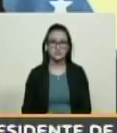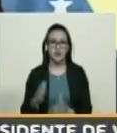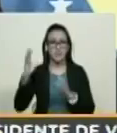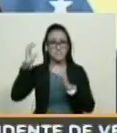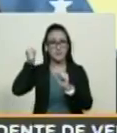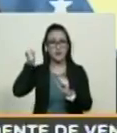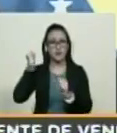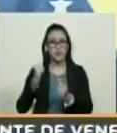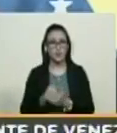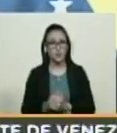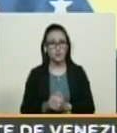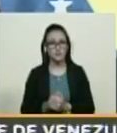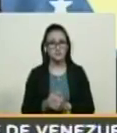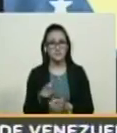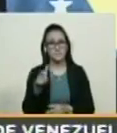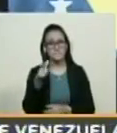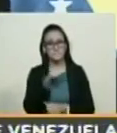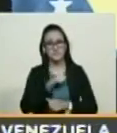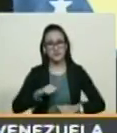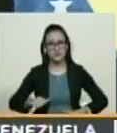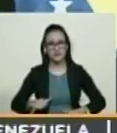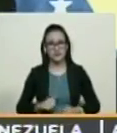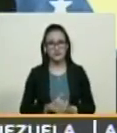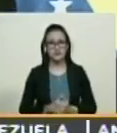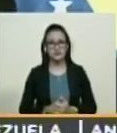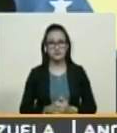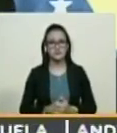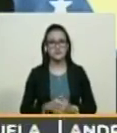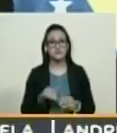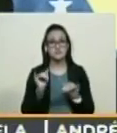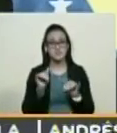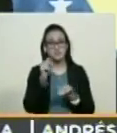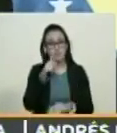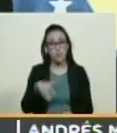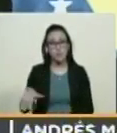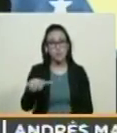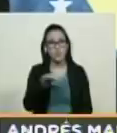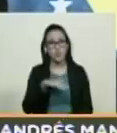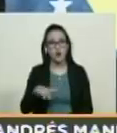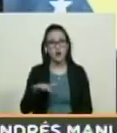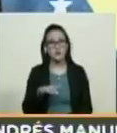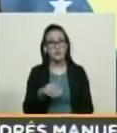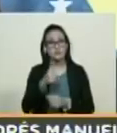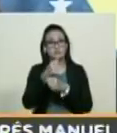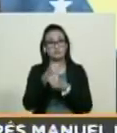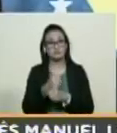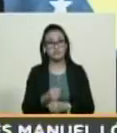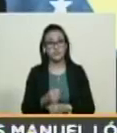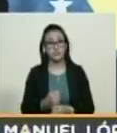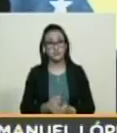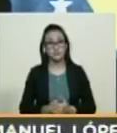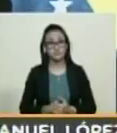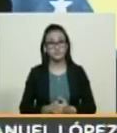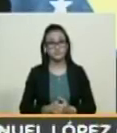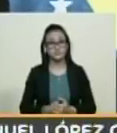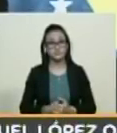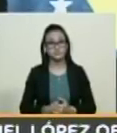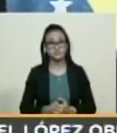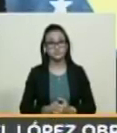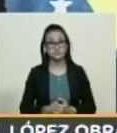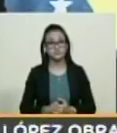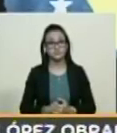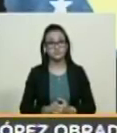embajadores, agregados militares y el mismo pueblo espectador de este